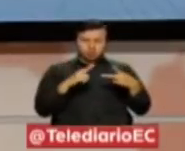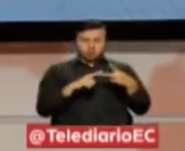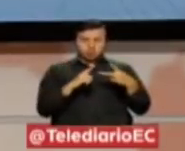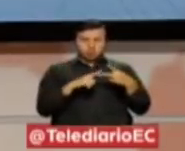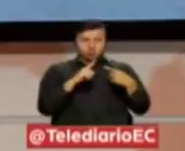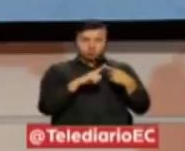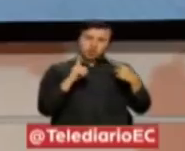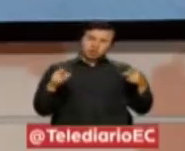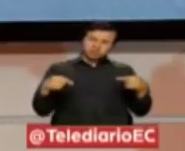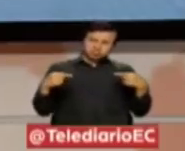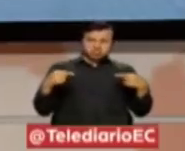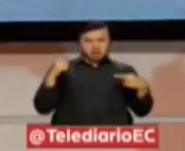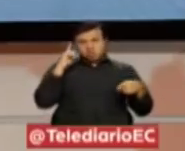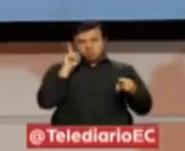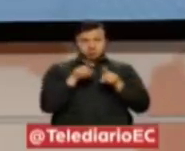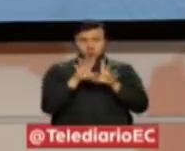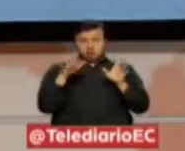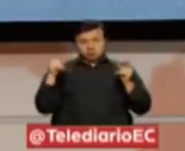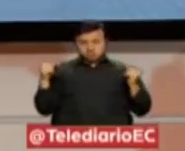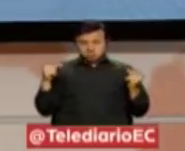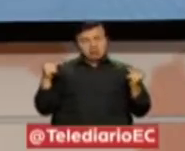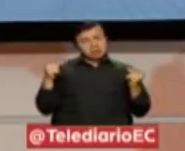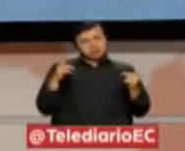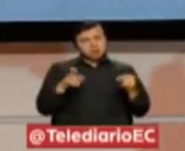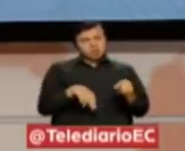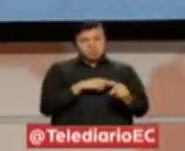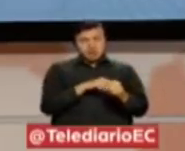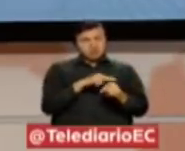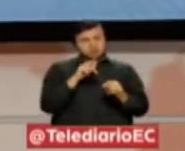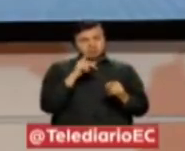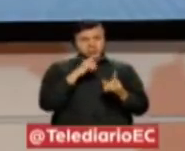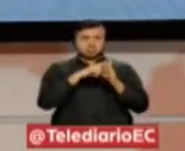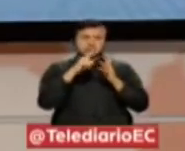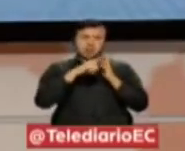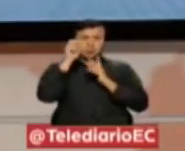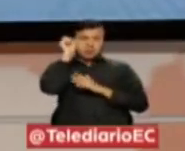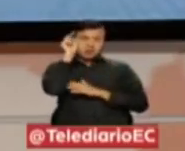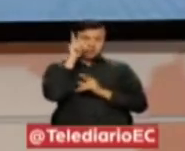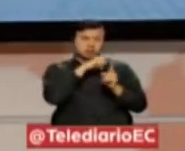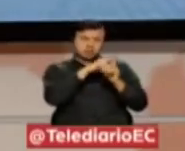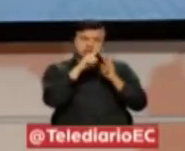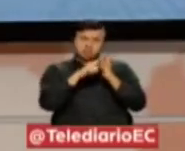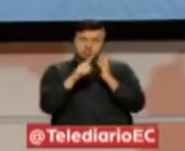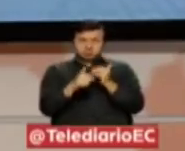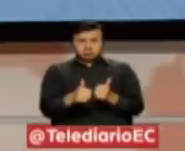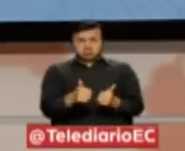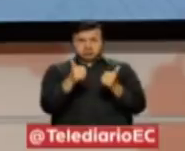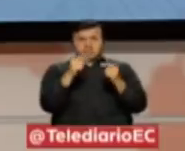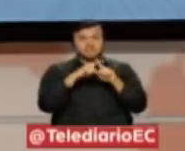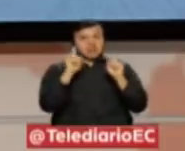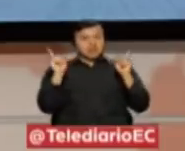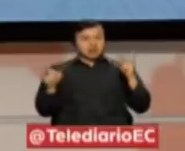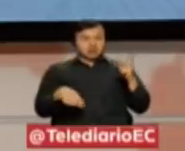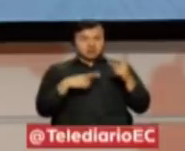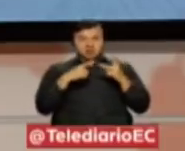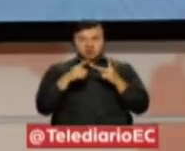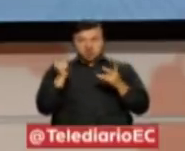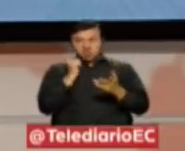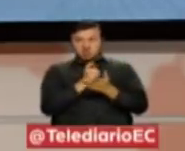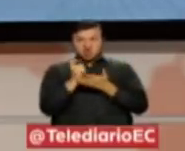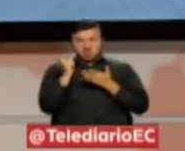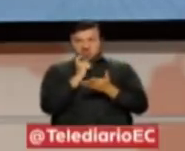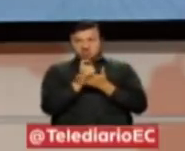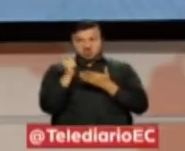conspiración. Una cosa absolutamente saludable en democracia es la diversidad de criterios, y otra cosa absolutamente perniciosa en